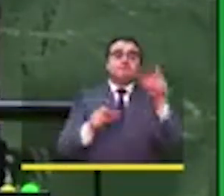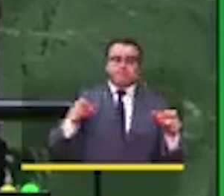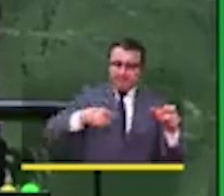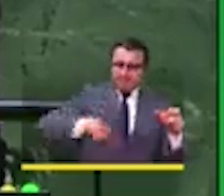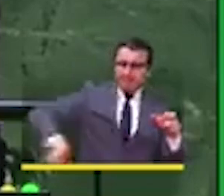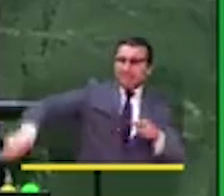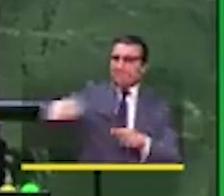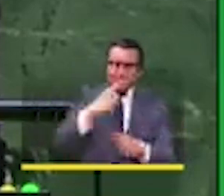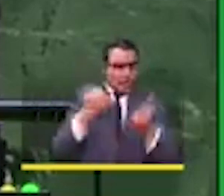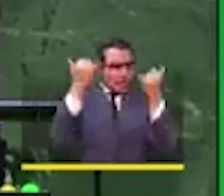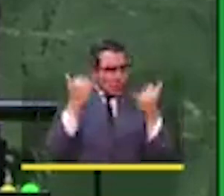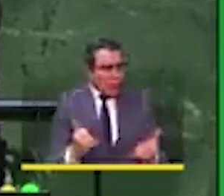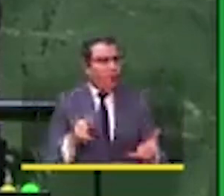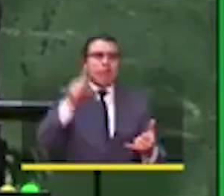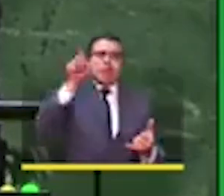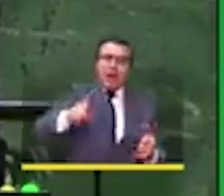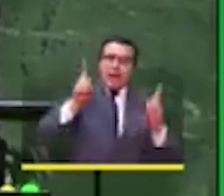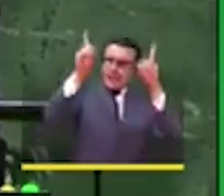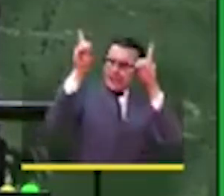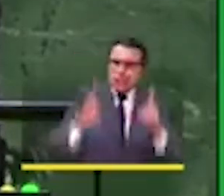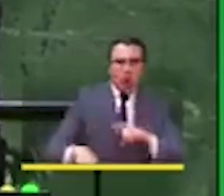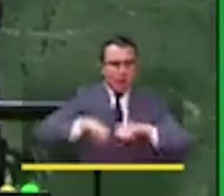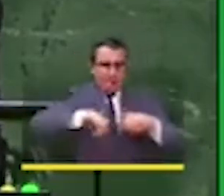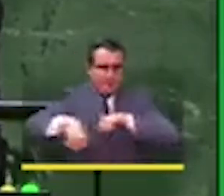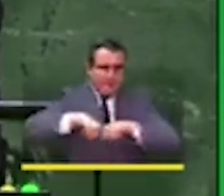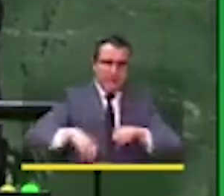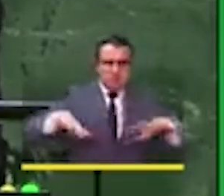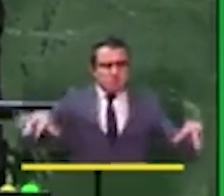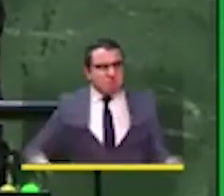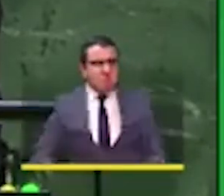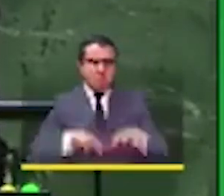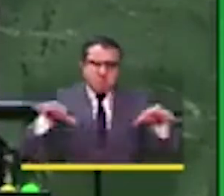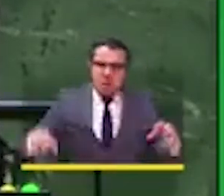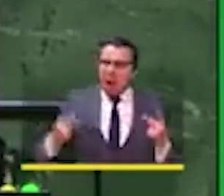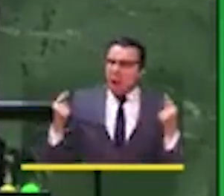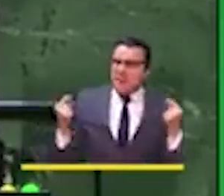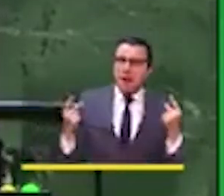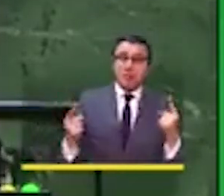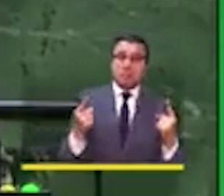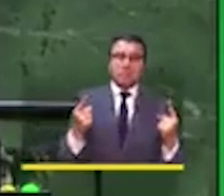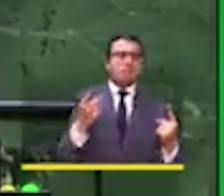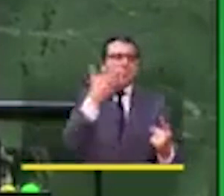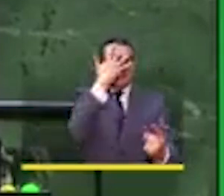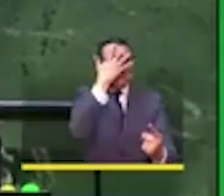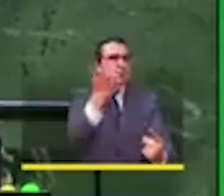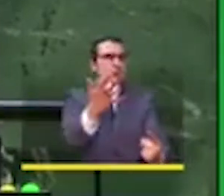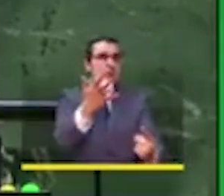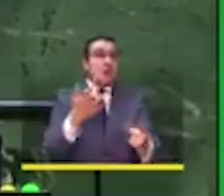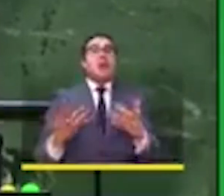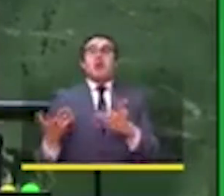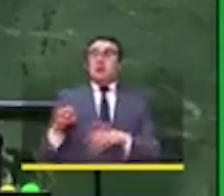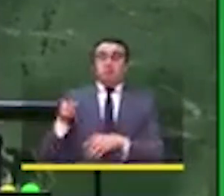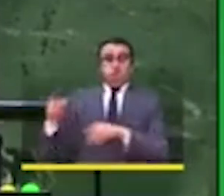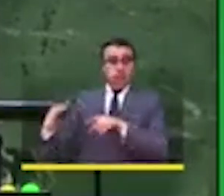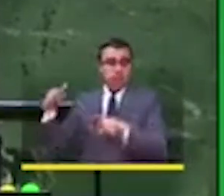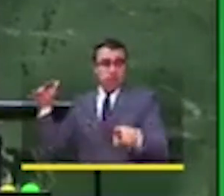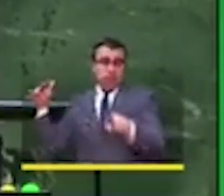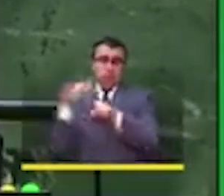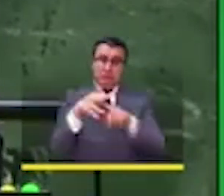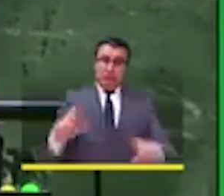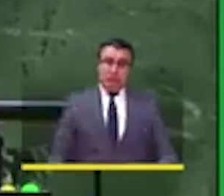actuar cuanto antes para superar el enorme huracán que se ha desatado contra lo